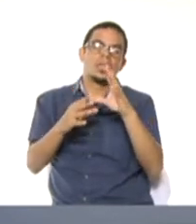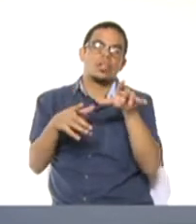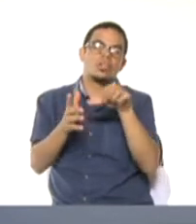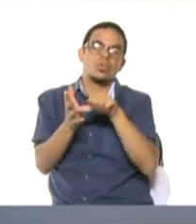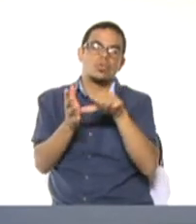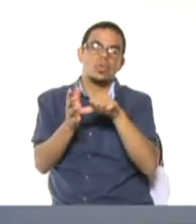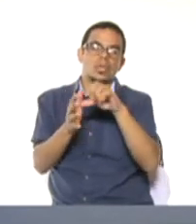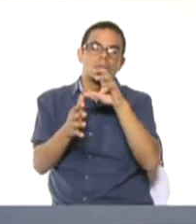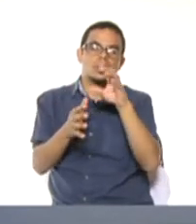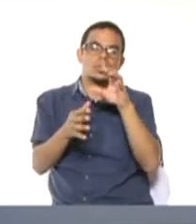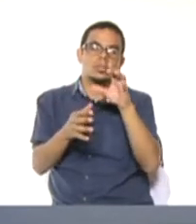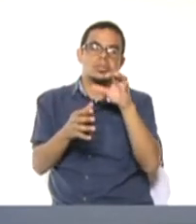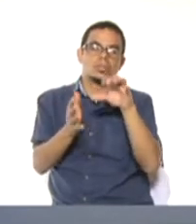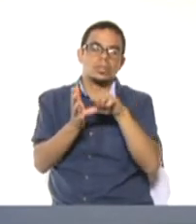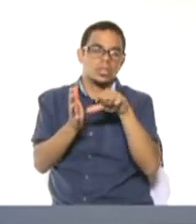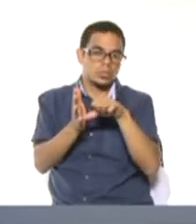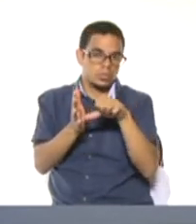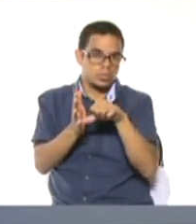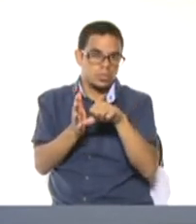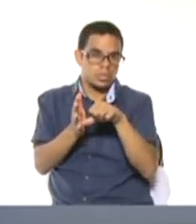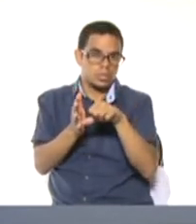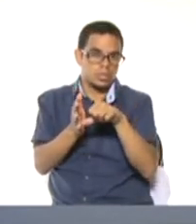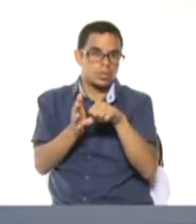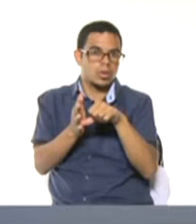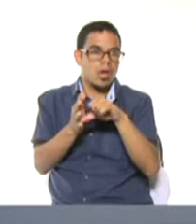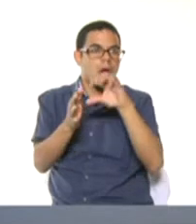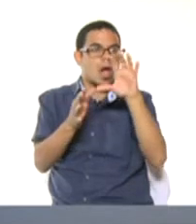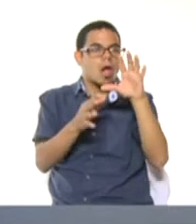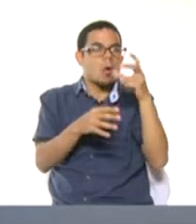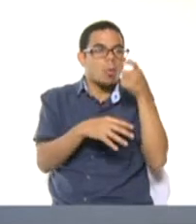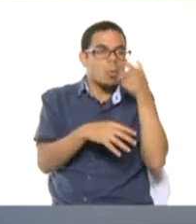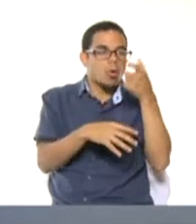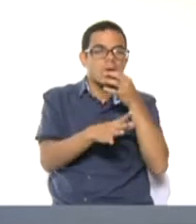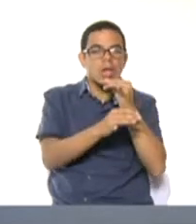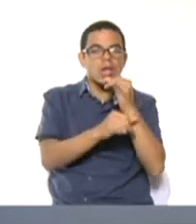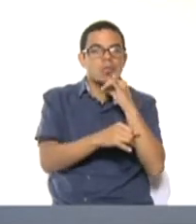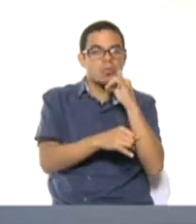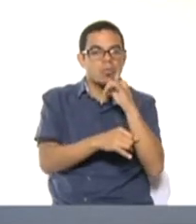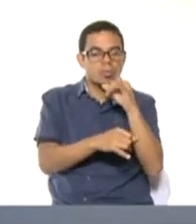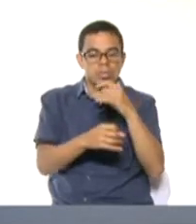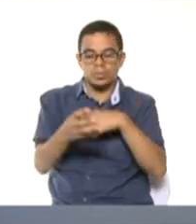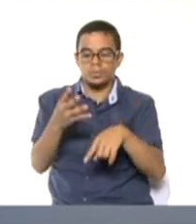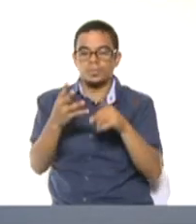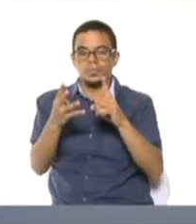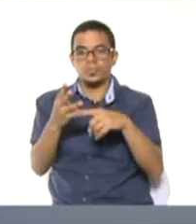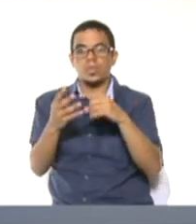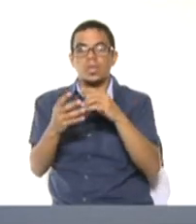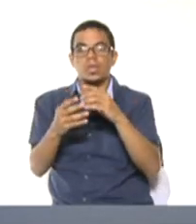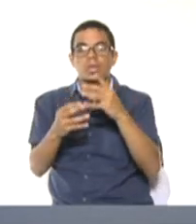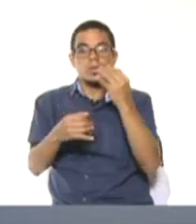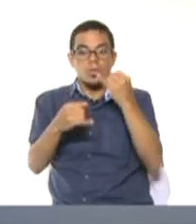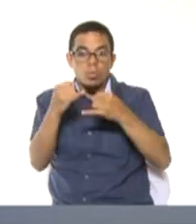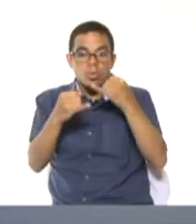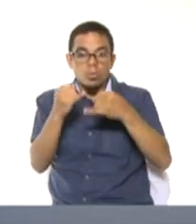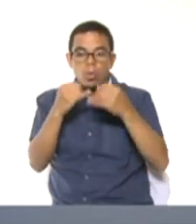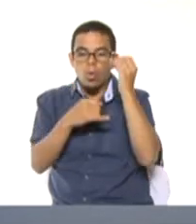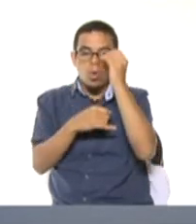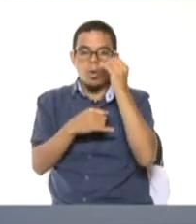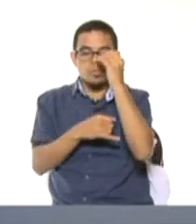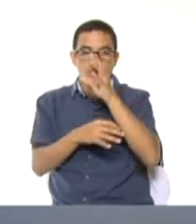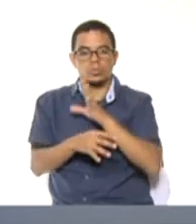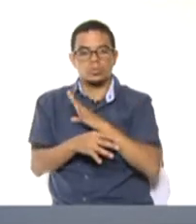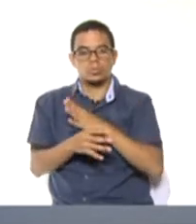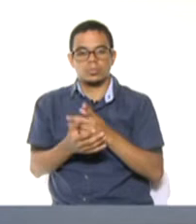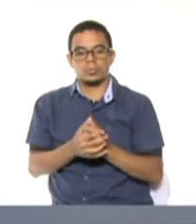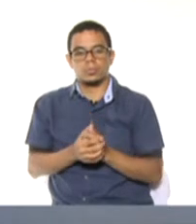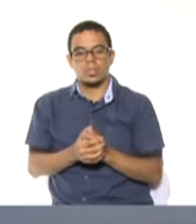ver. Me imagino que debería de llevar el título del tema que vamos a desarrollar. Tiene que ser muy creativa porque